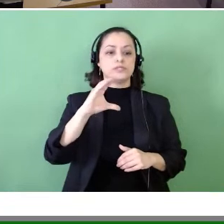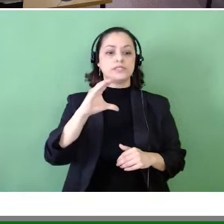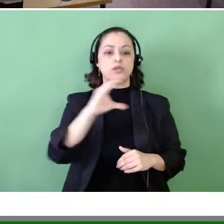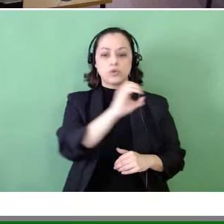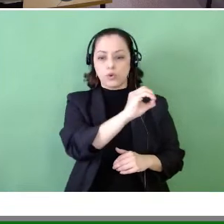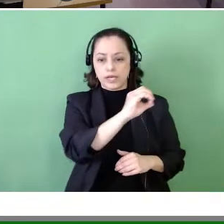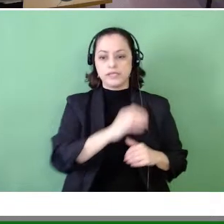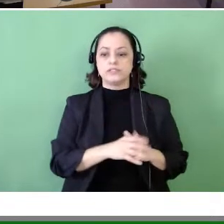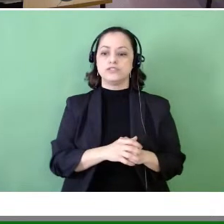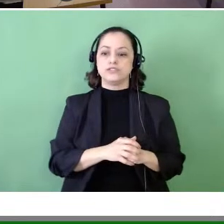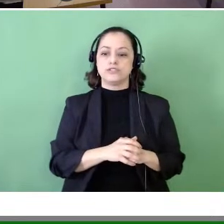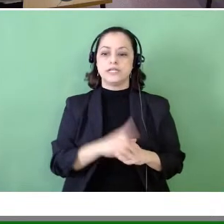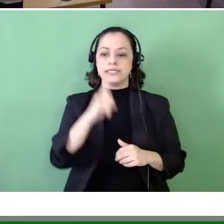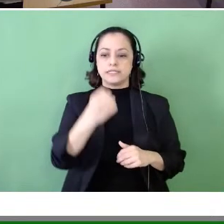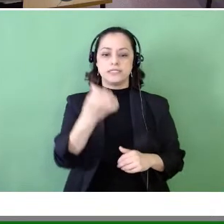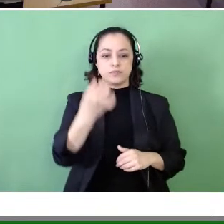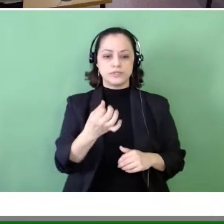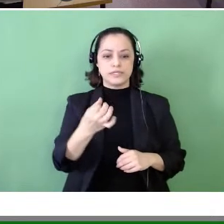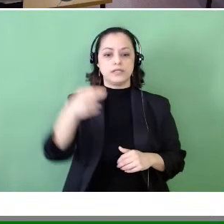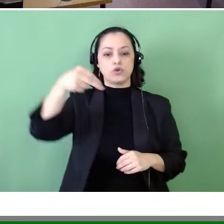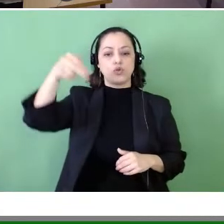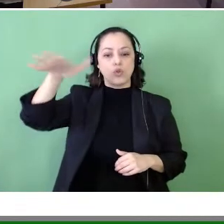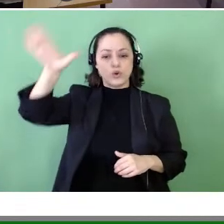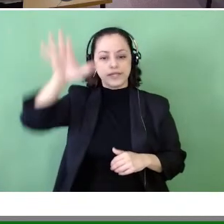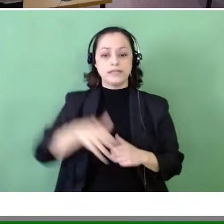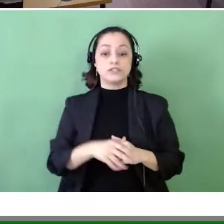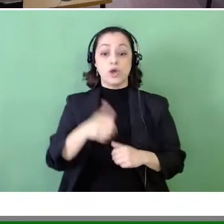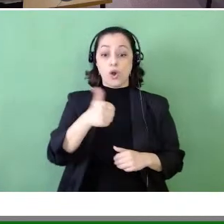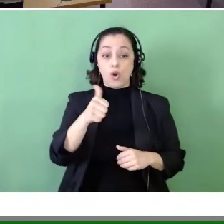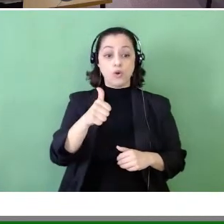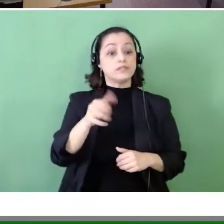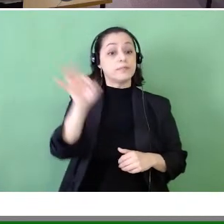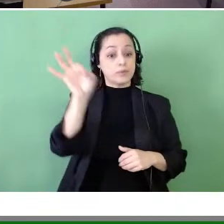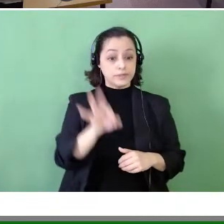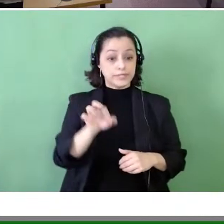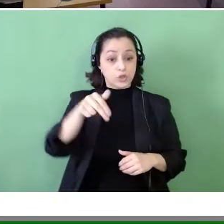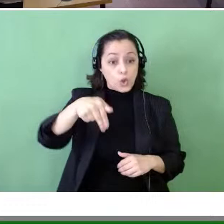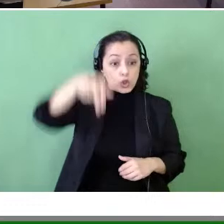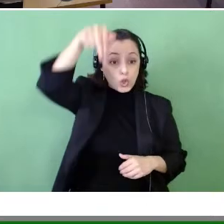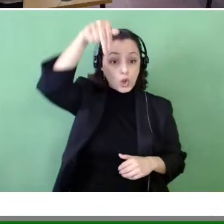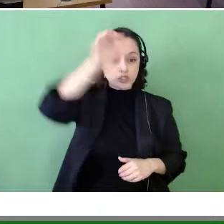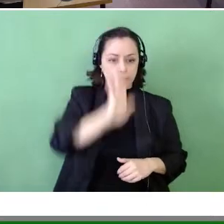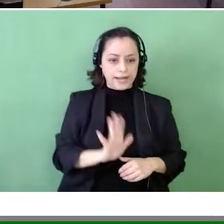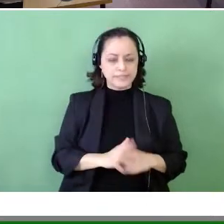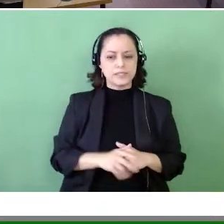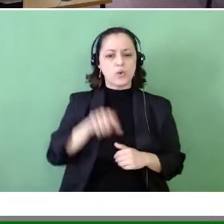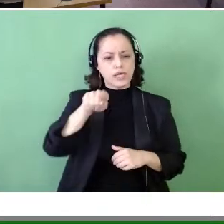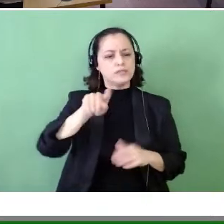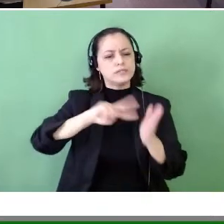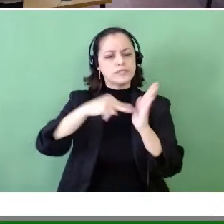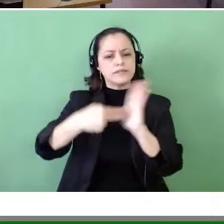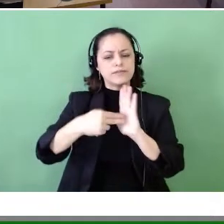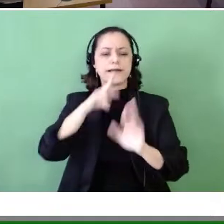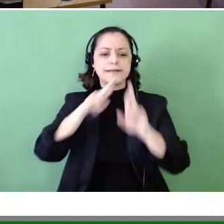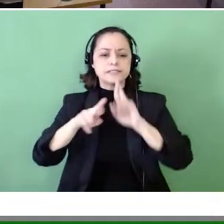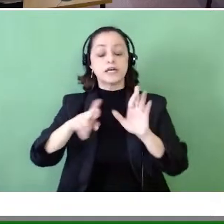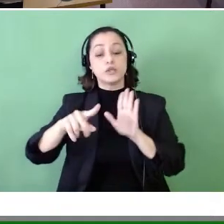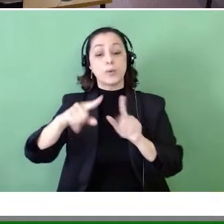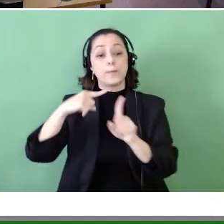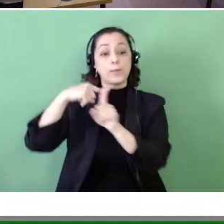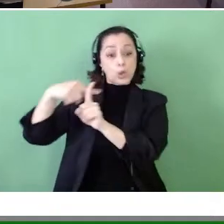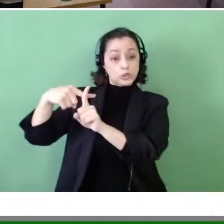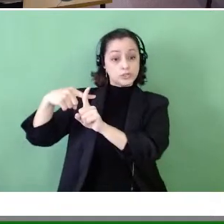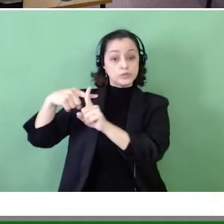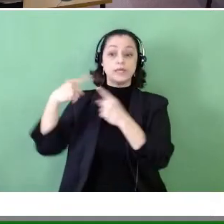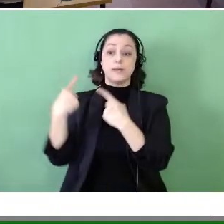y 11% de región norte. Y eso también es algo positivo, que aceptamos que sea positivo, porque